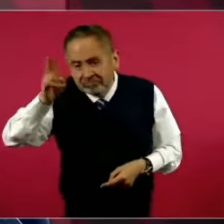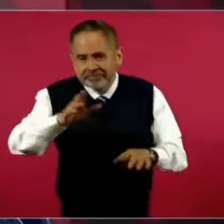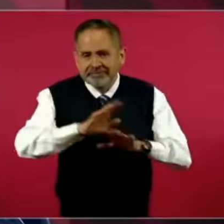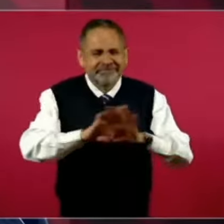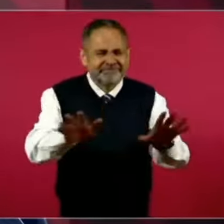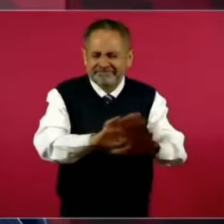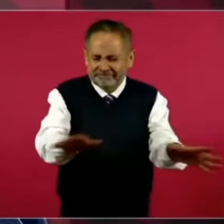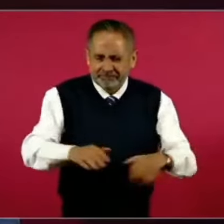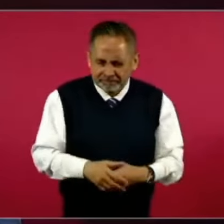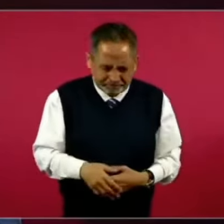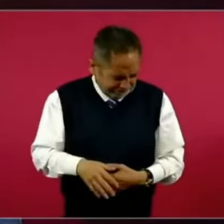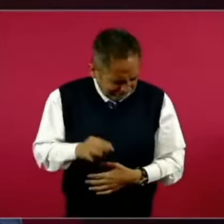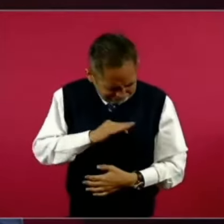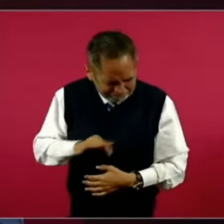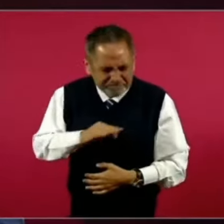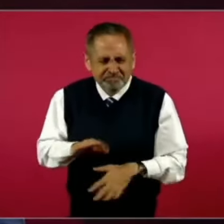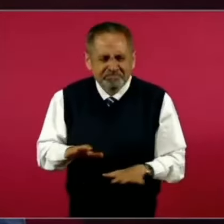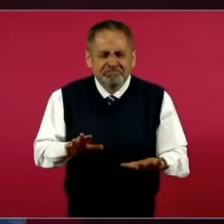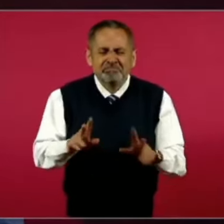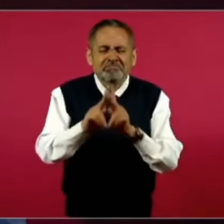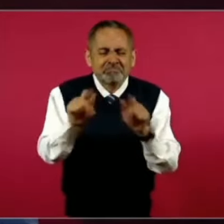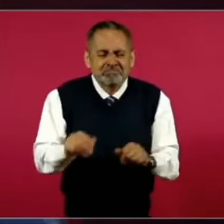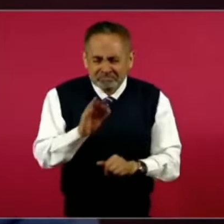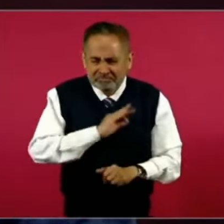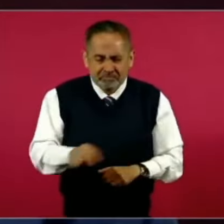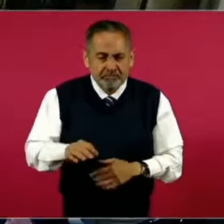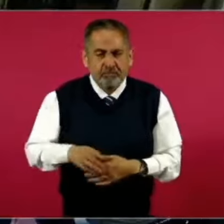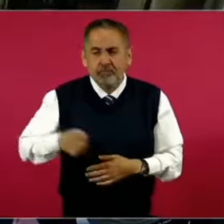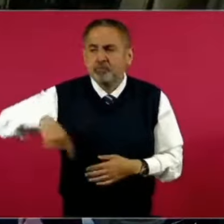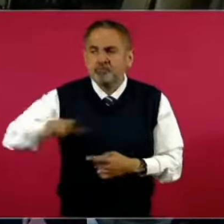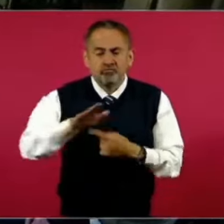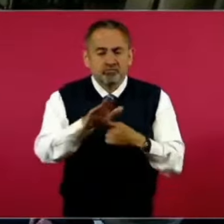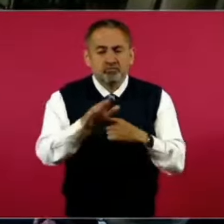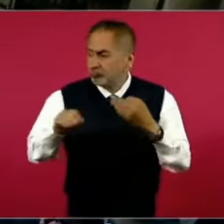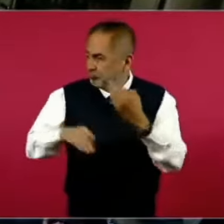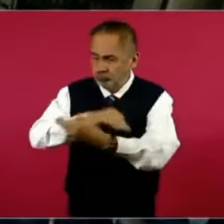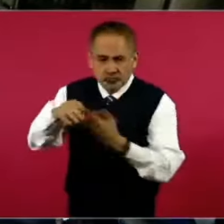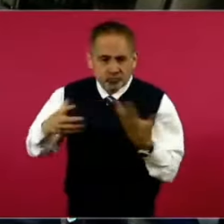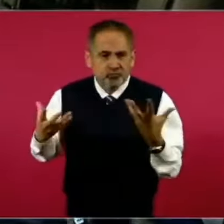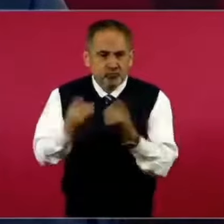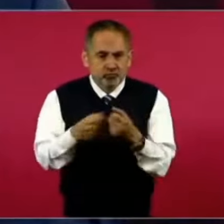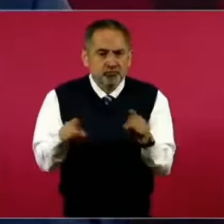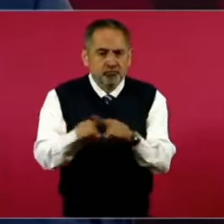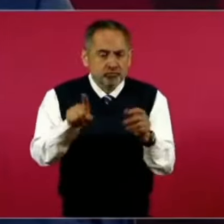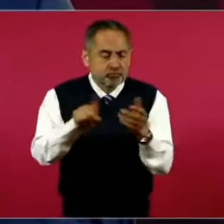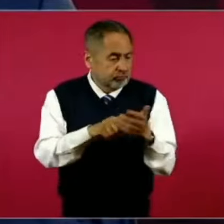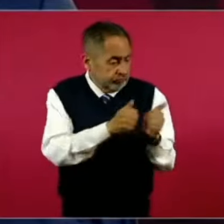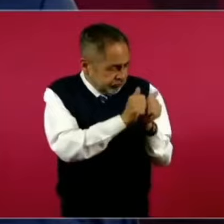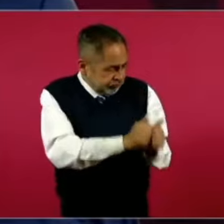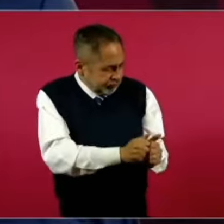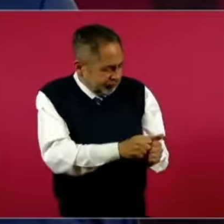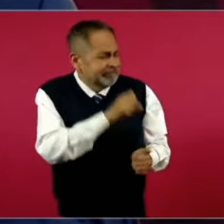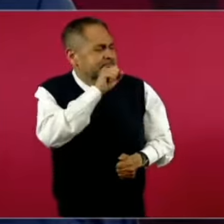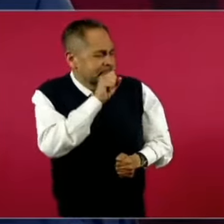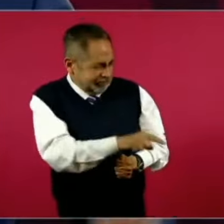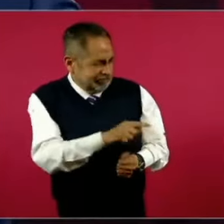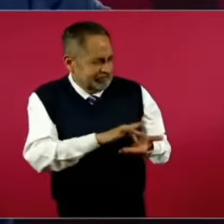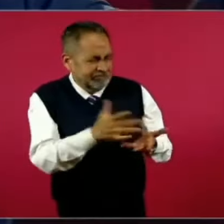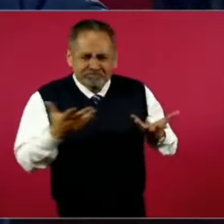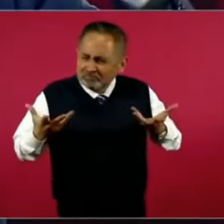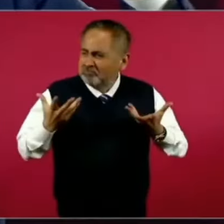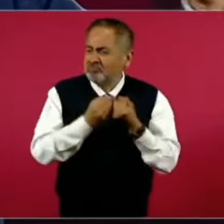Se puede, y lo hemos logrado entre todos, y aquí incluyo a los conservadores,